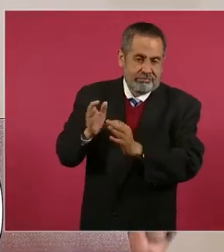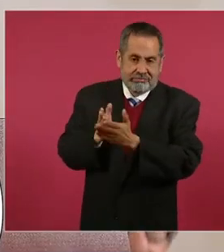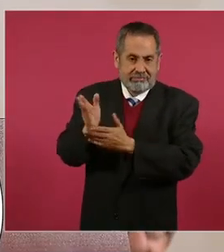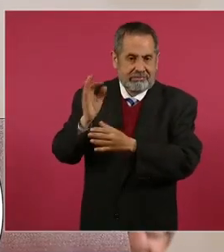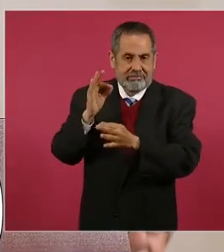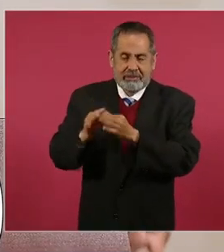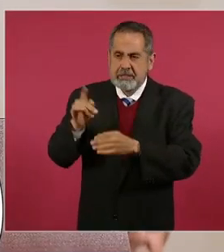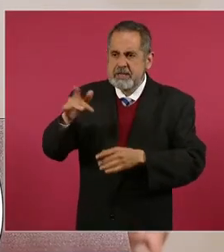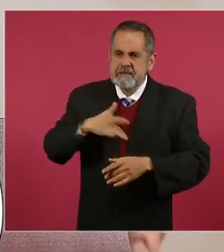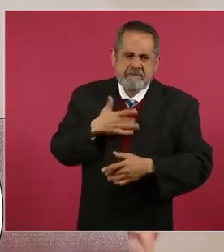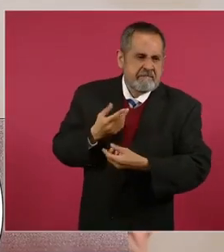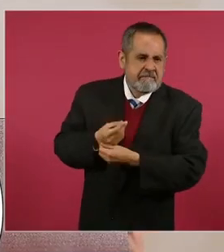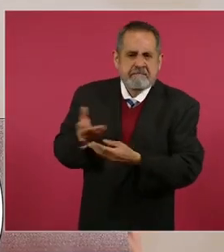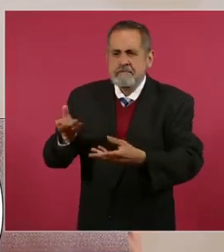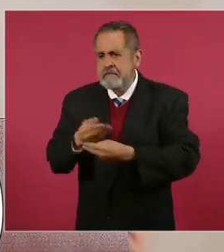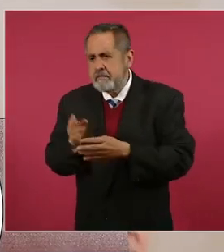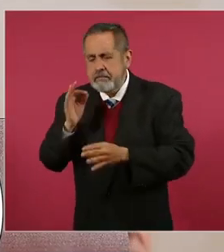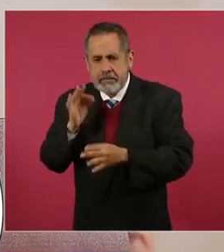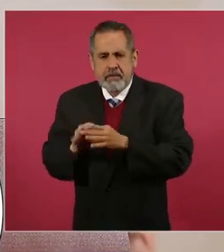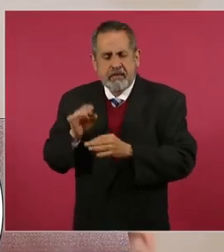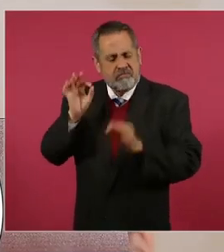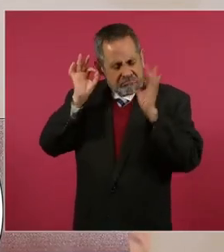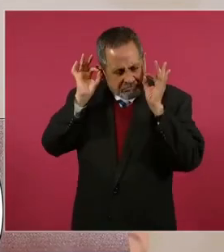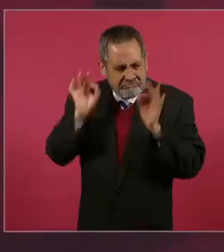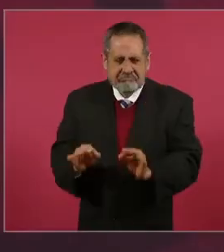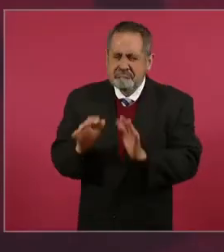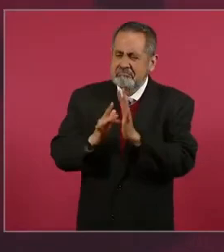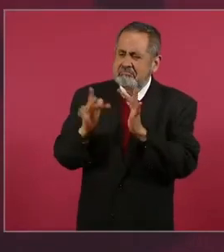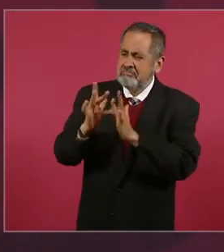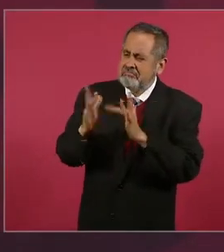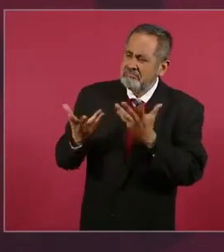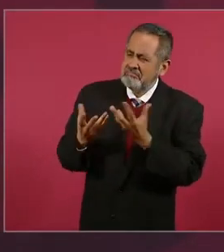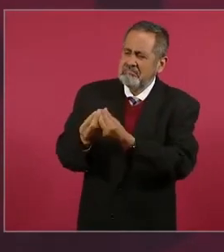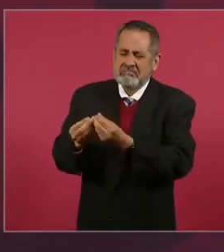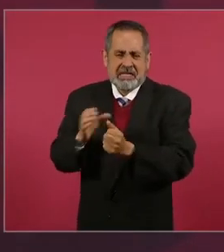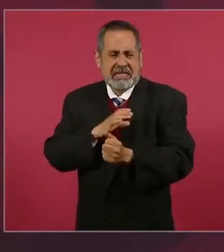un humanista, un verdadero cristiano.